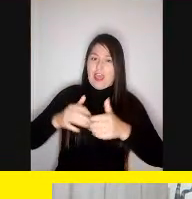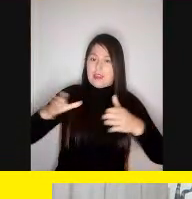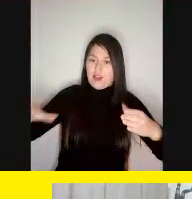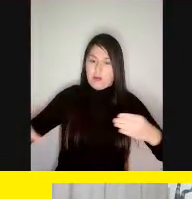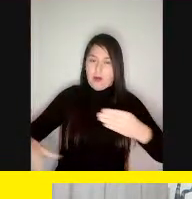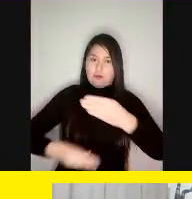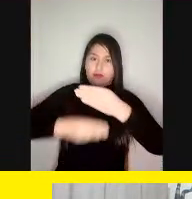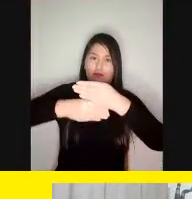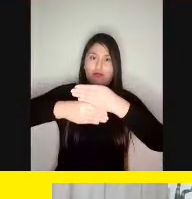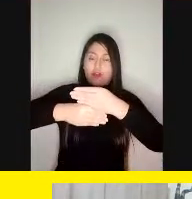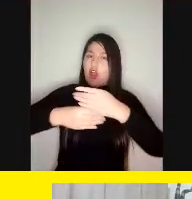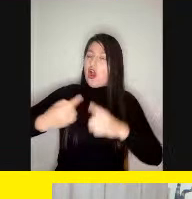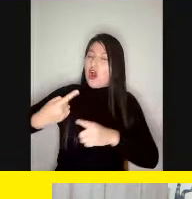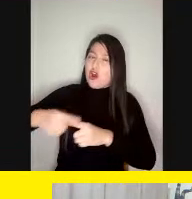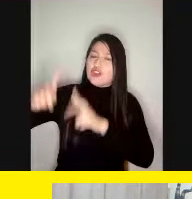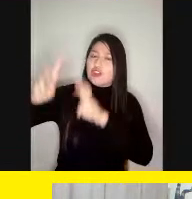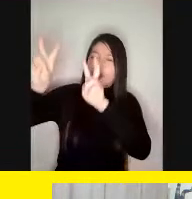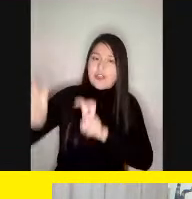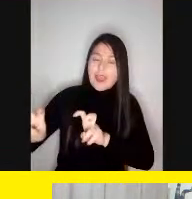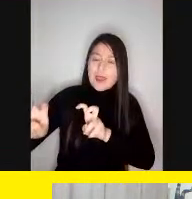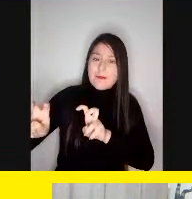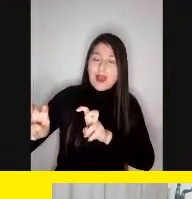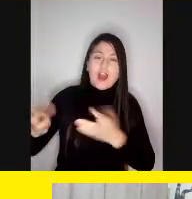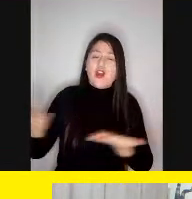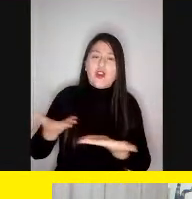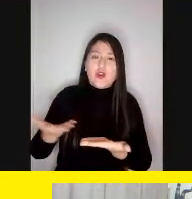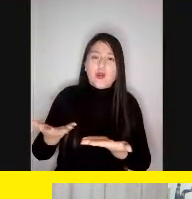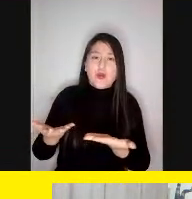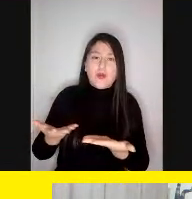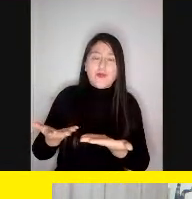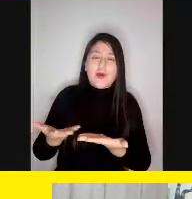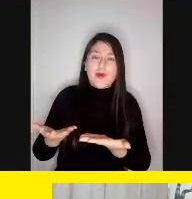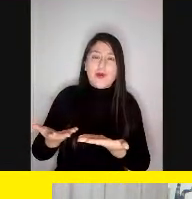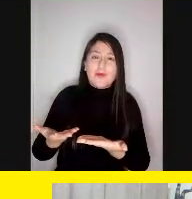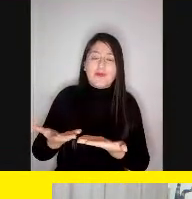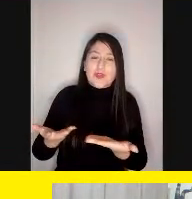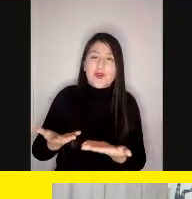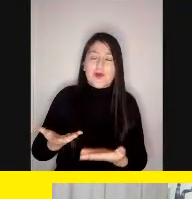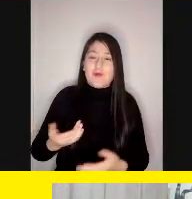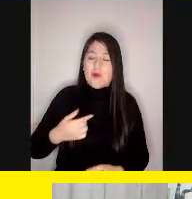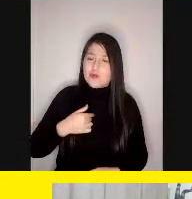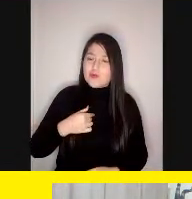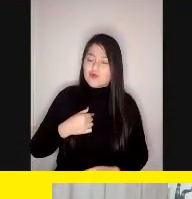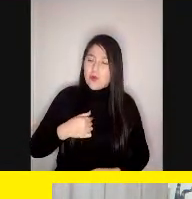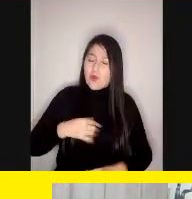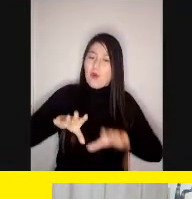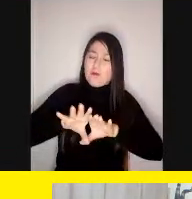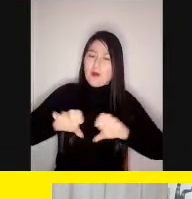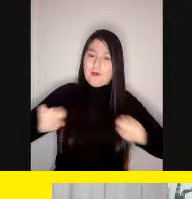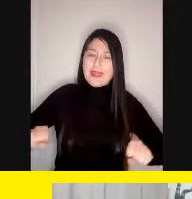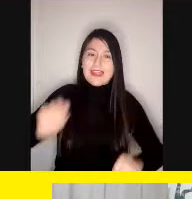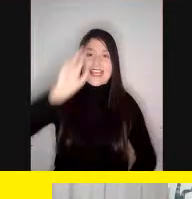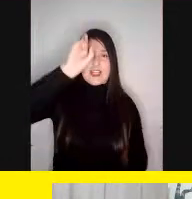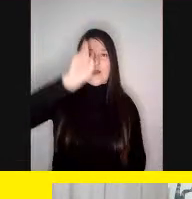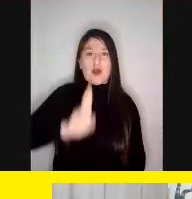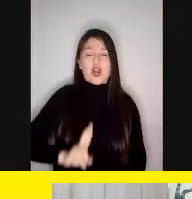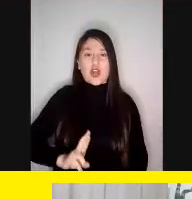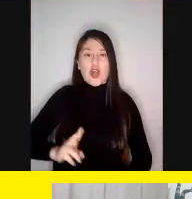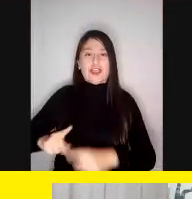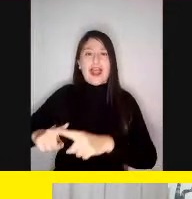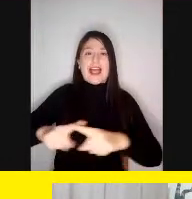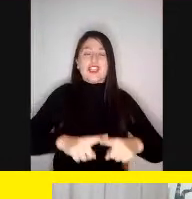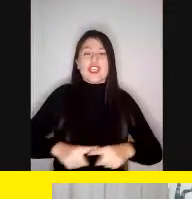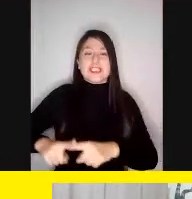están relacionándose al cómo uno tiene que comprometerse con el rol en la sociedad en sí, ser solidario es como la